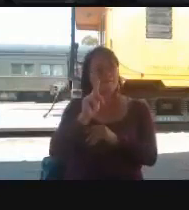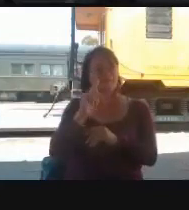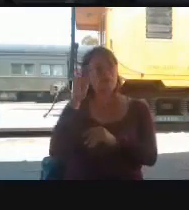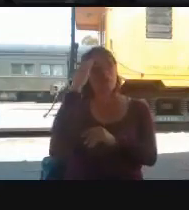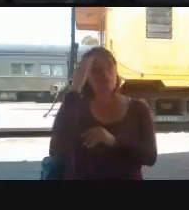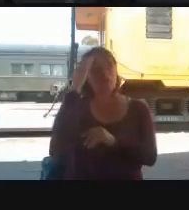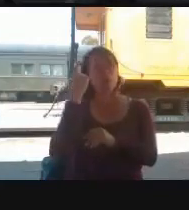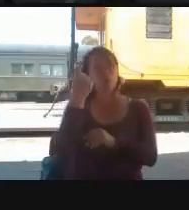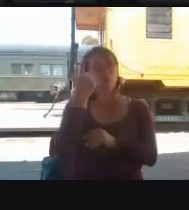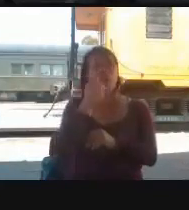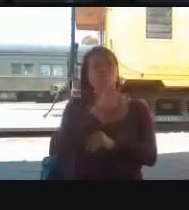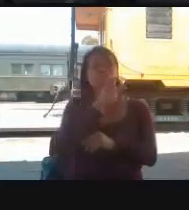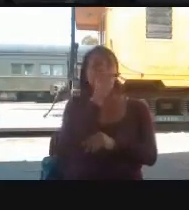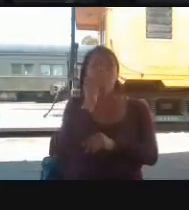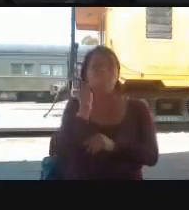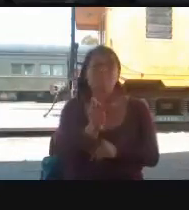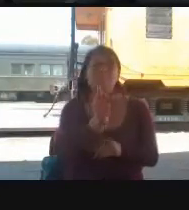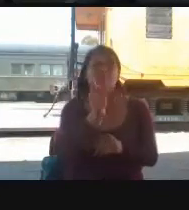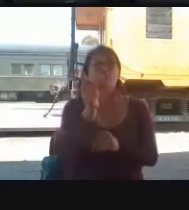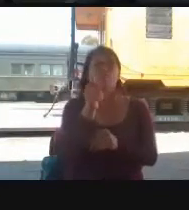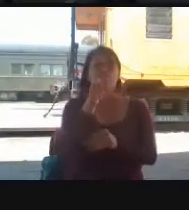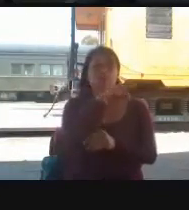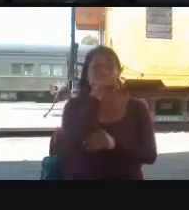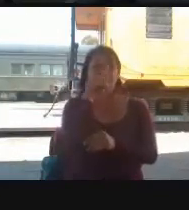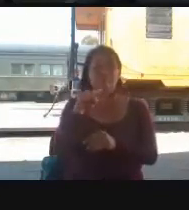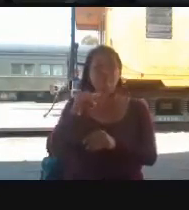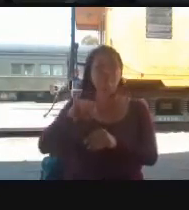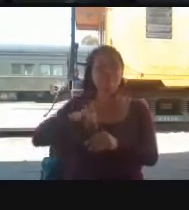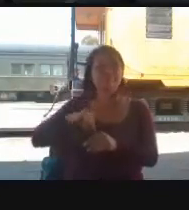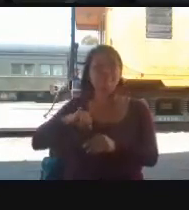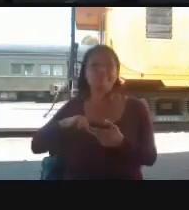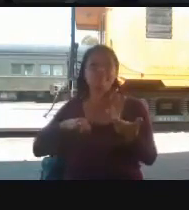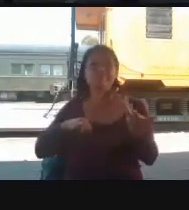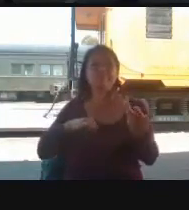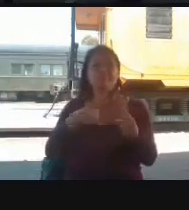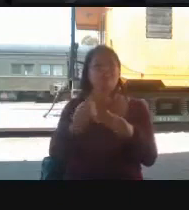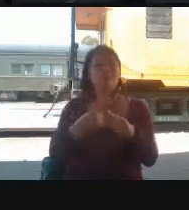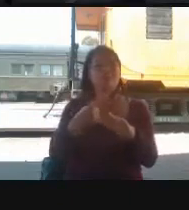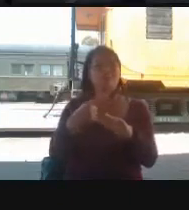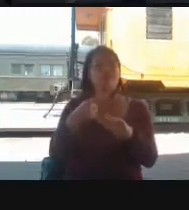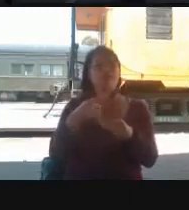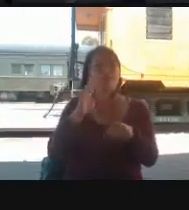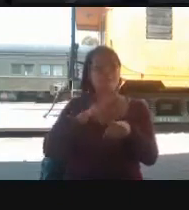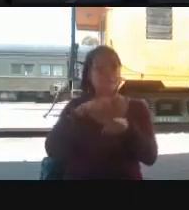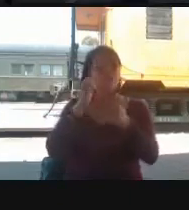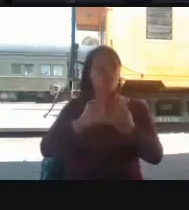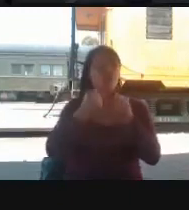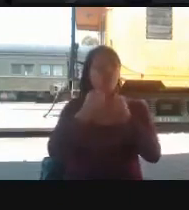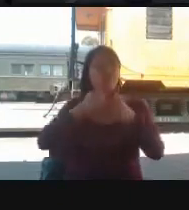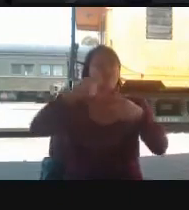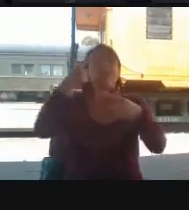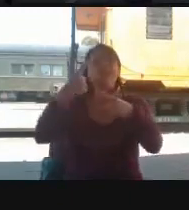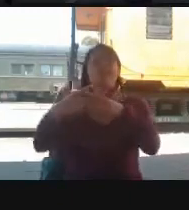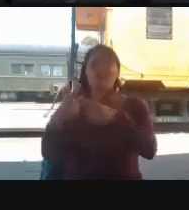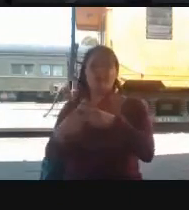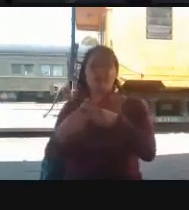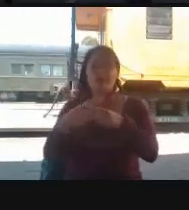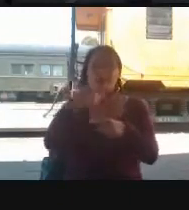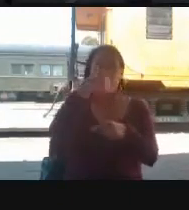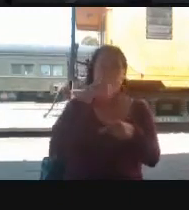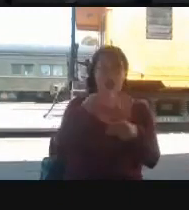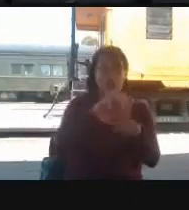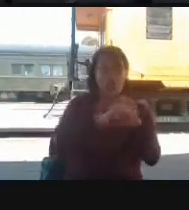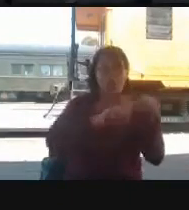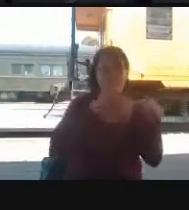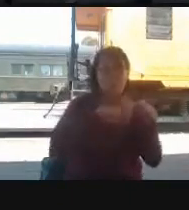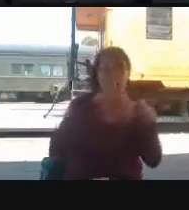que ha intrigado a la humanidad durante muchos años. ¿Quién es más fuerte? ¿Las diurnas o las nocturnas? ¿Las águilas